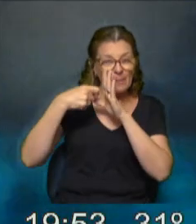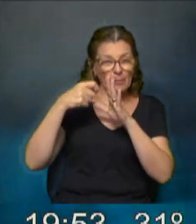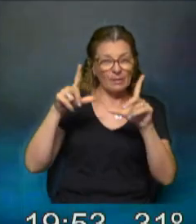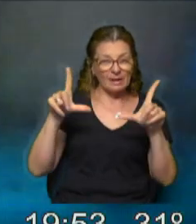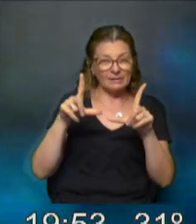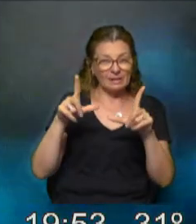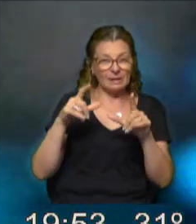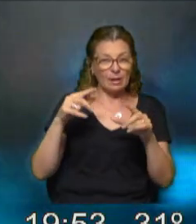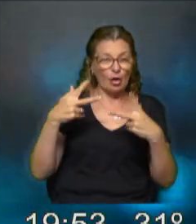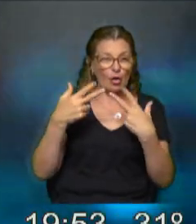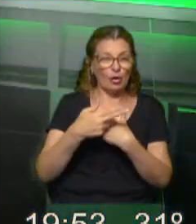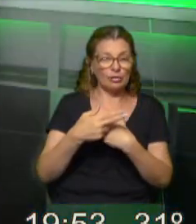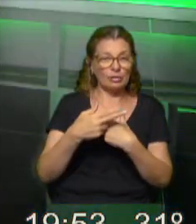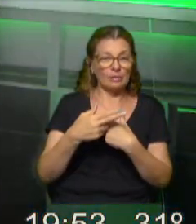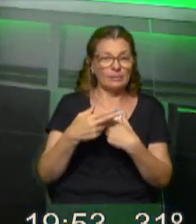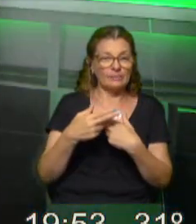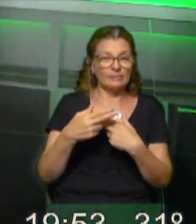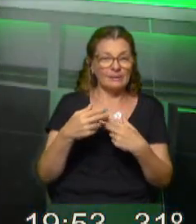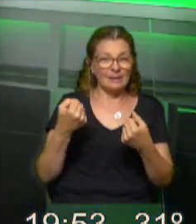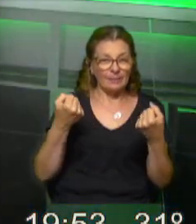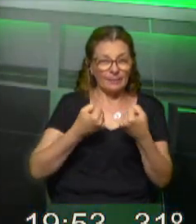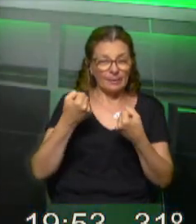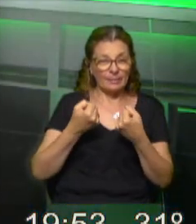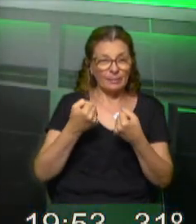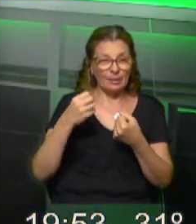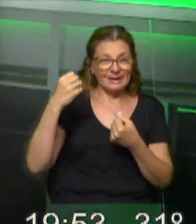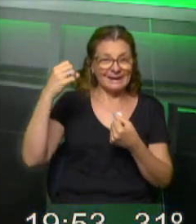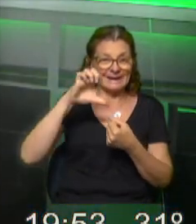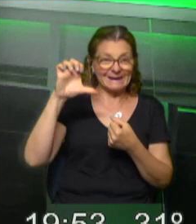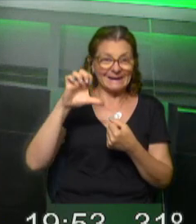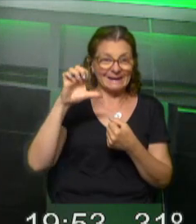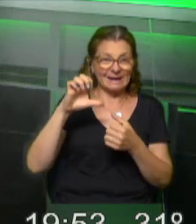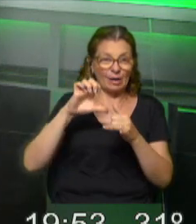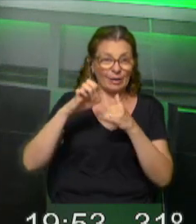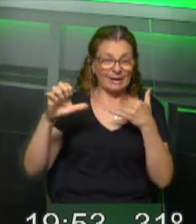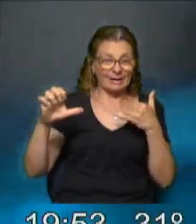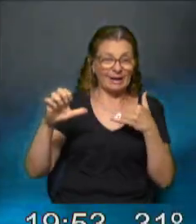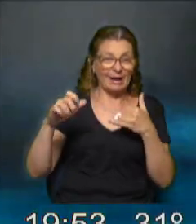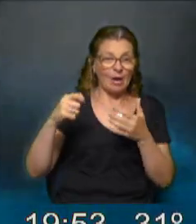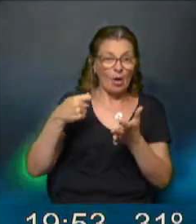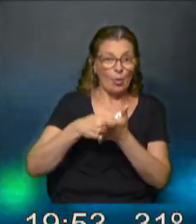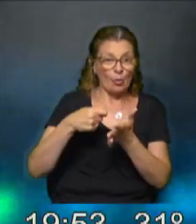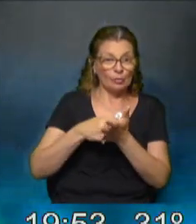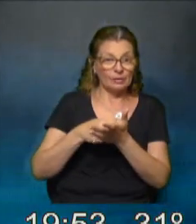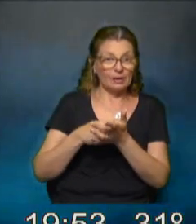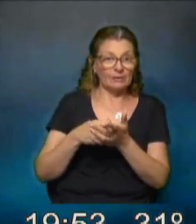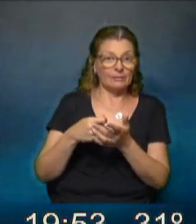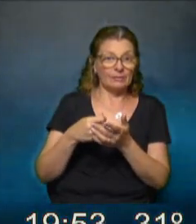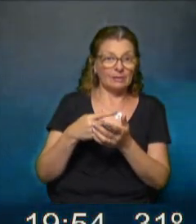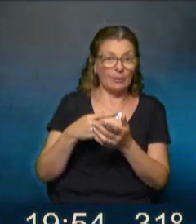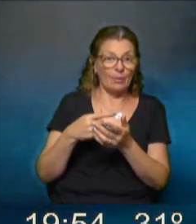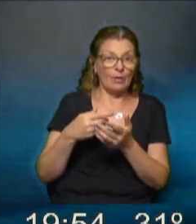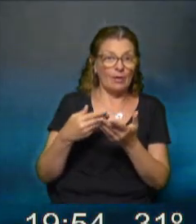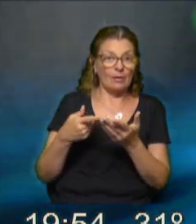también una reducción de los subsidios al transporte y a la energía es decir va a haber un ajuste de las tarifas que naturalmente ente va a alimentar la